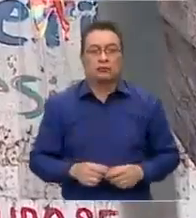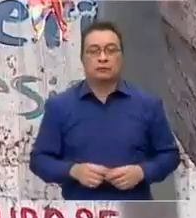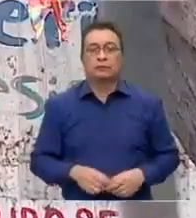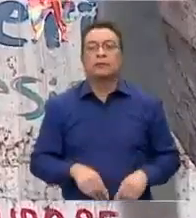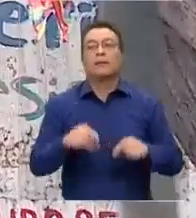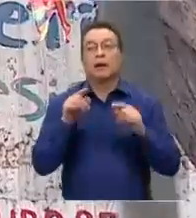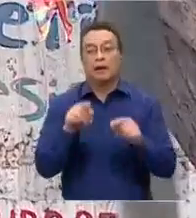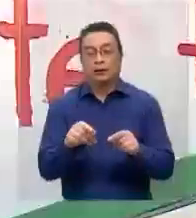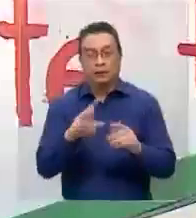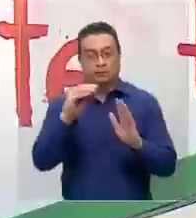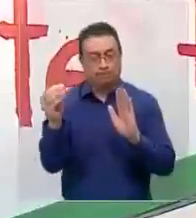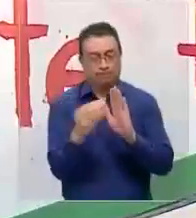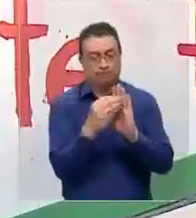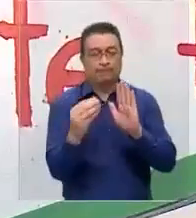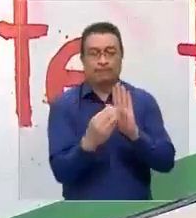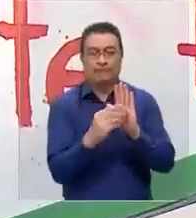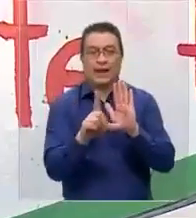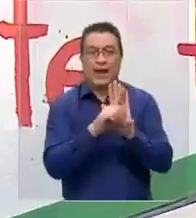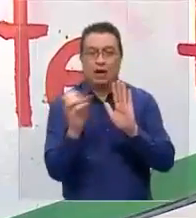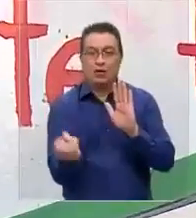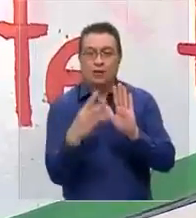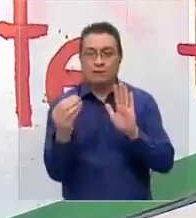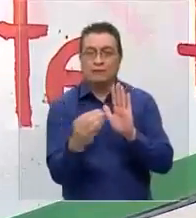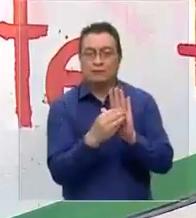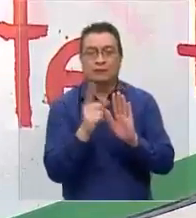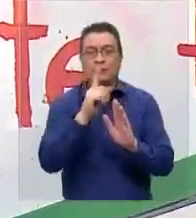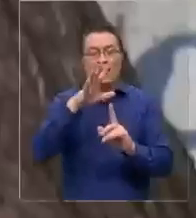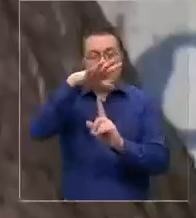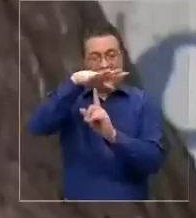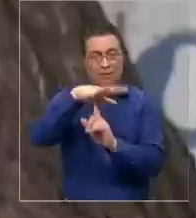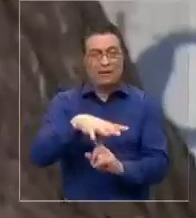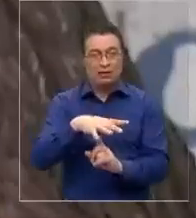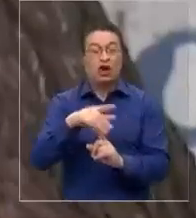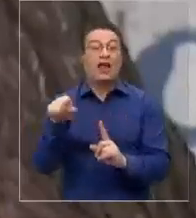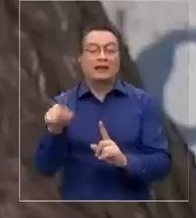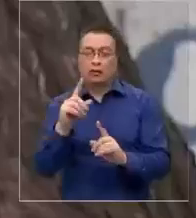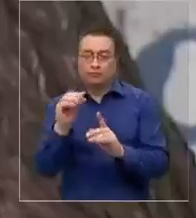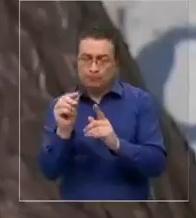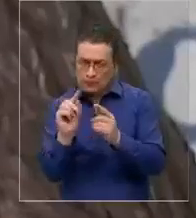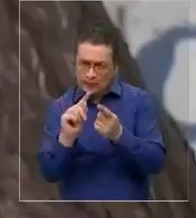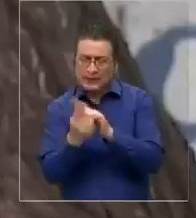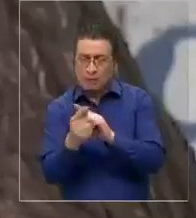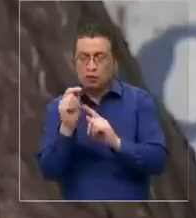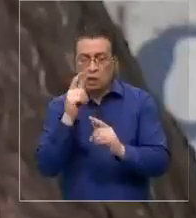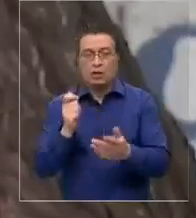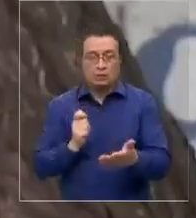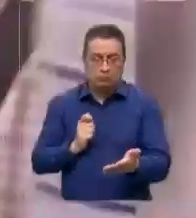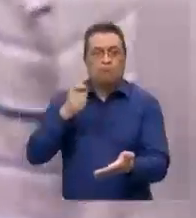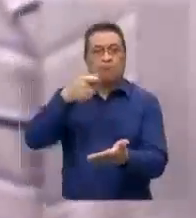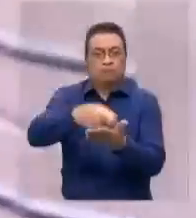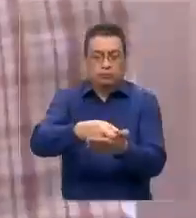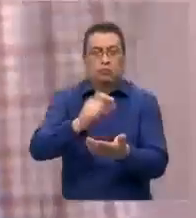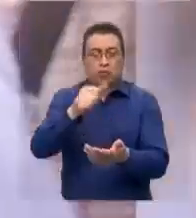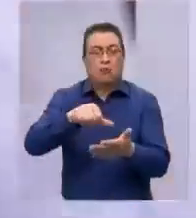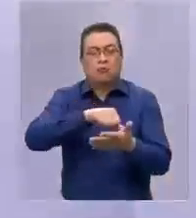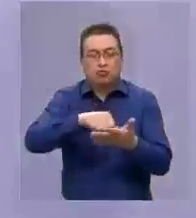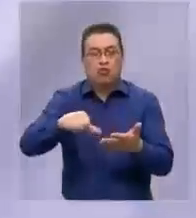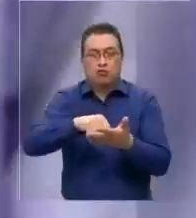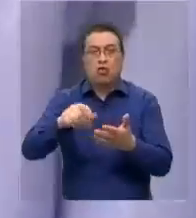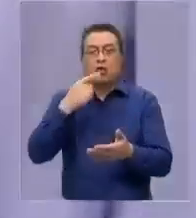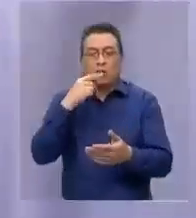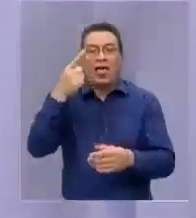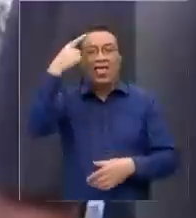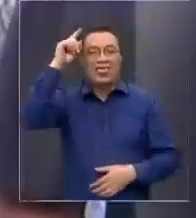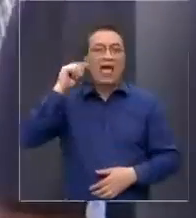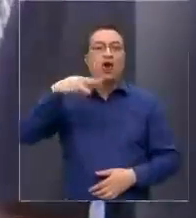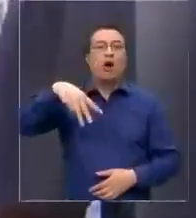que se quieren agregar a la ley buscan redefinir el concepto de discriminación arbitraria y también la indemnización monetaria por daños morales a las